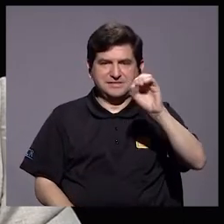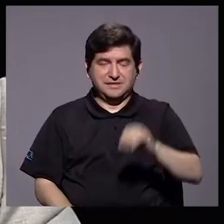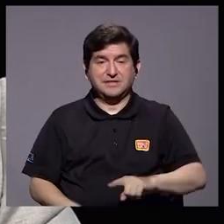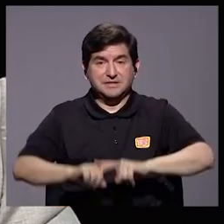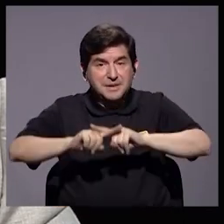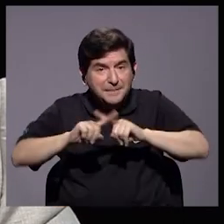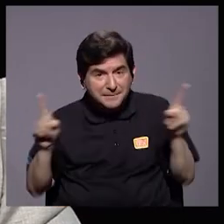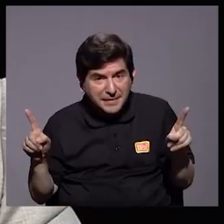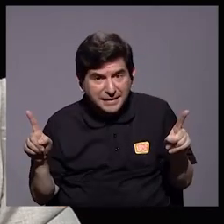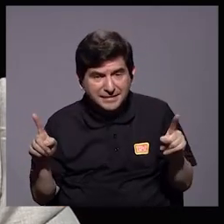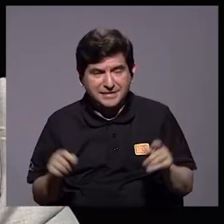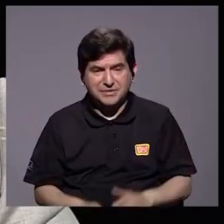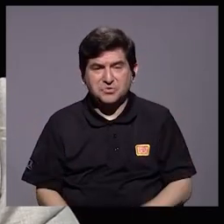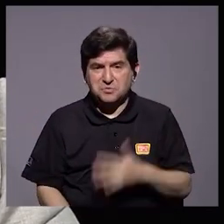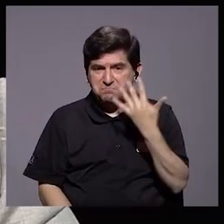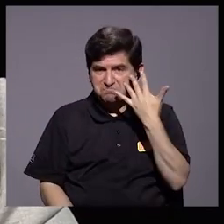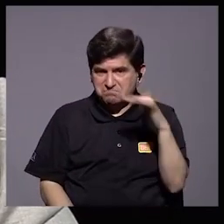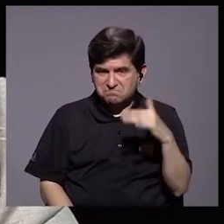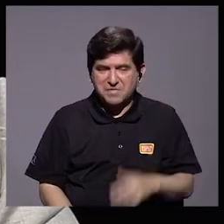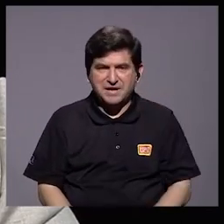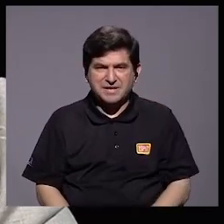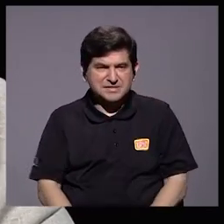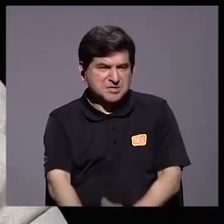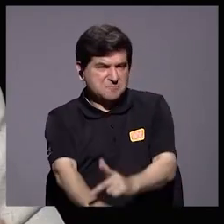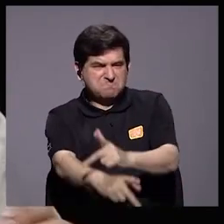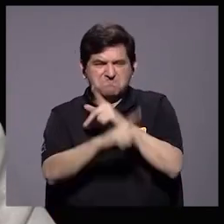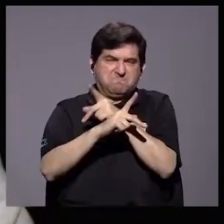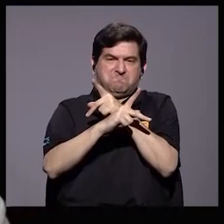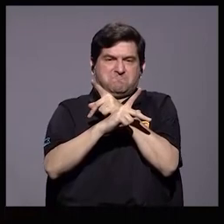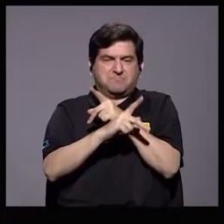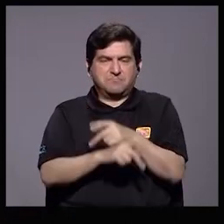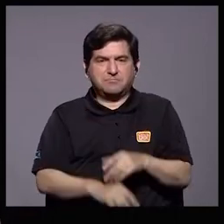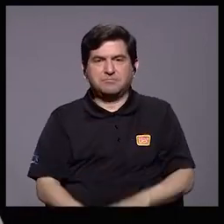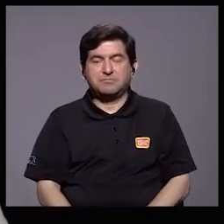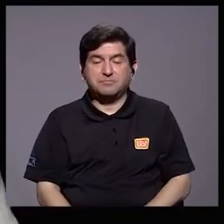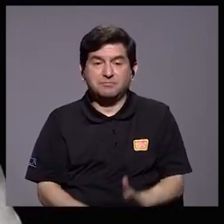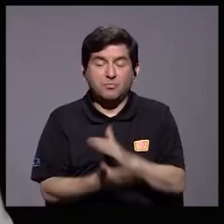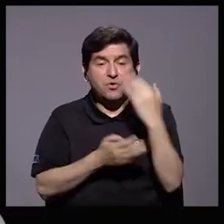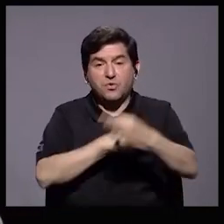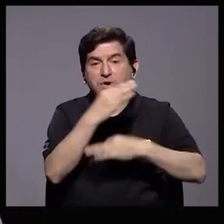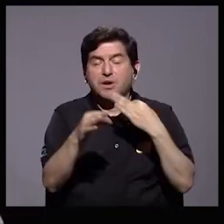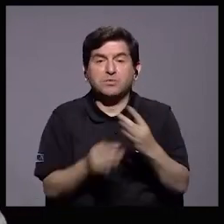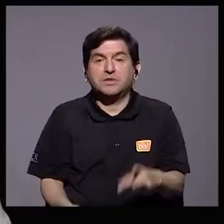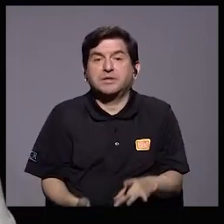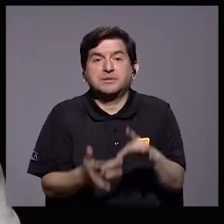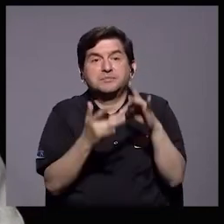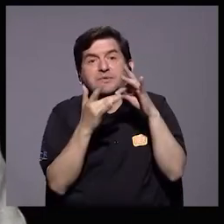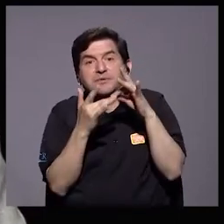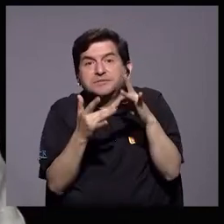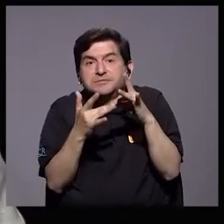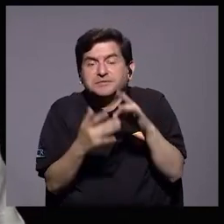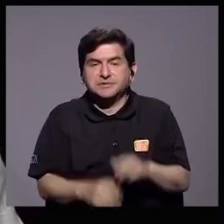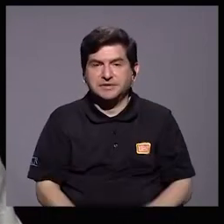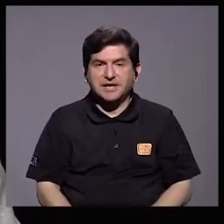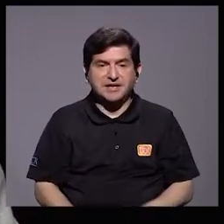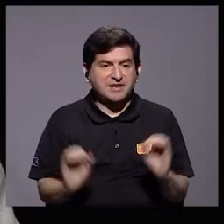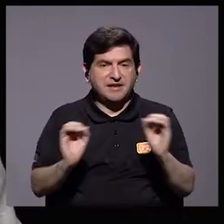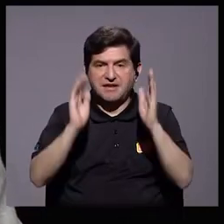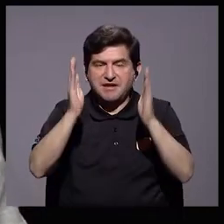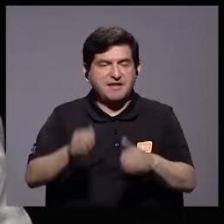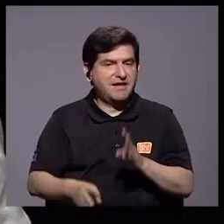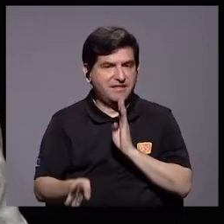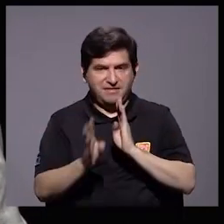desgraciadamente parece que está blindada por alguna categoría especial que hace que nadie le toque